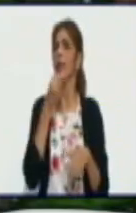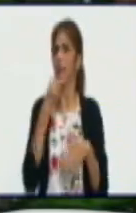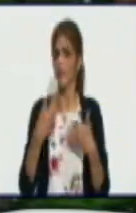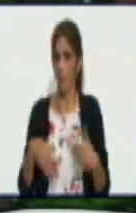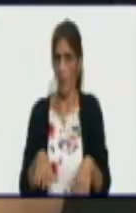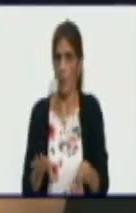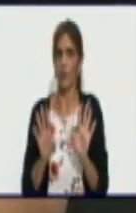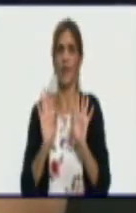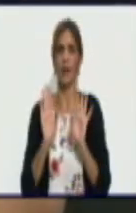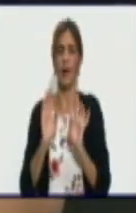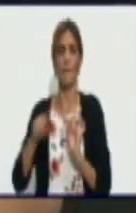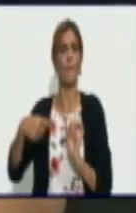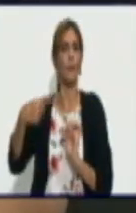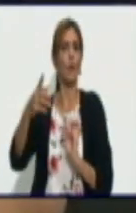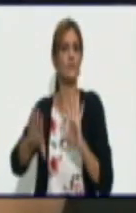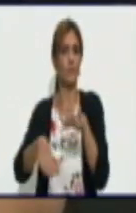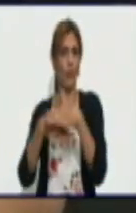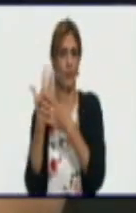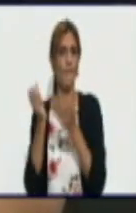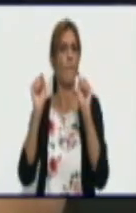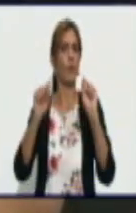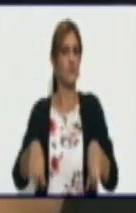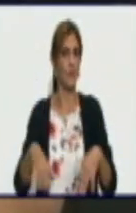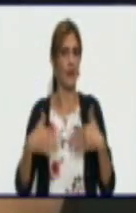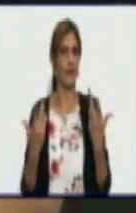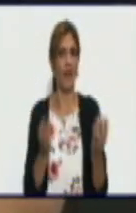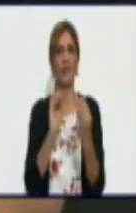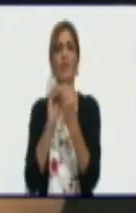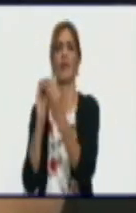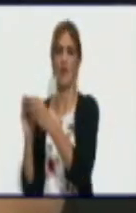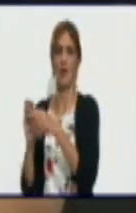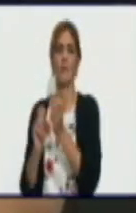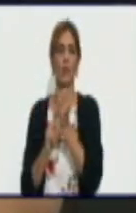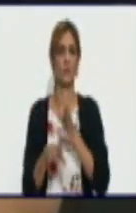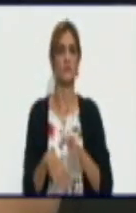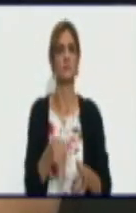días? Sí, Junel, existe todavía circulación del virus en la provincia.